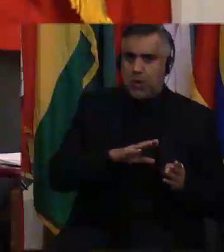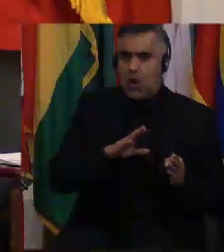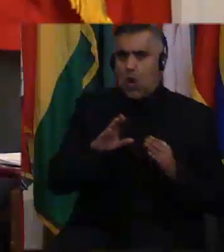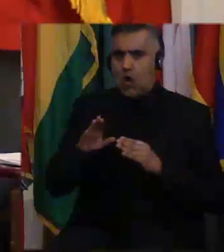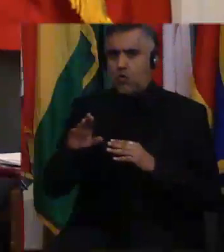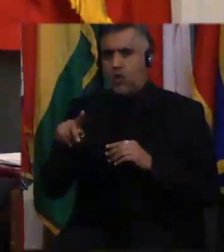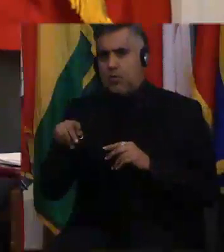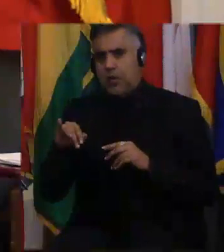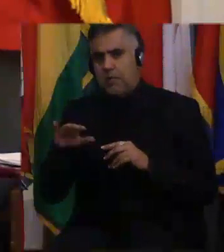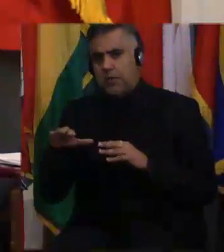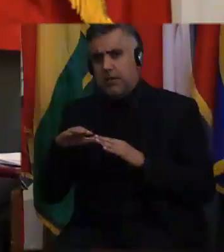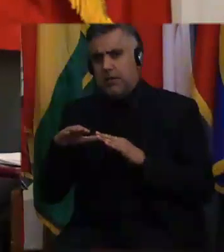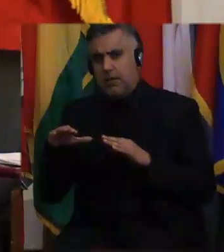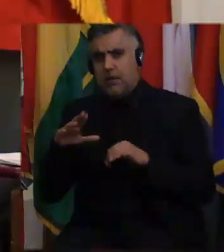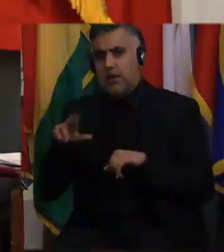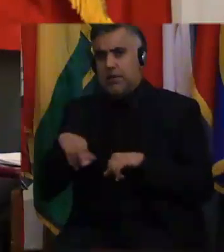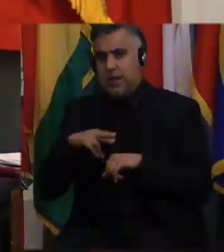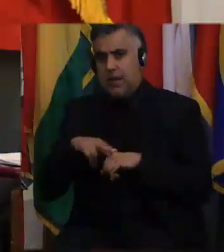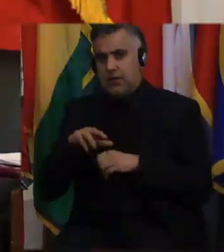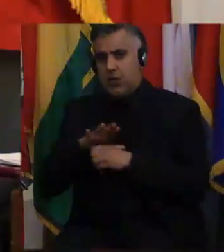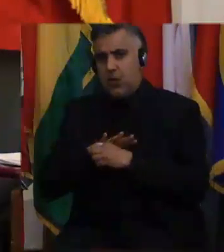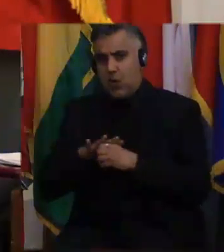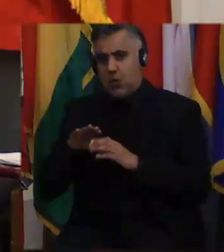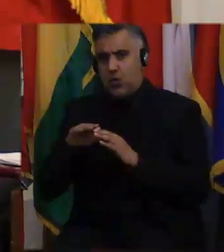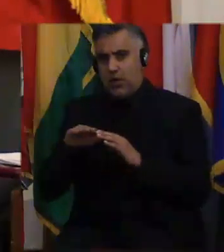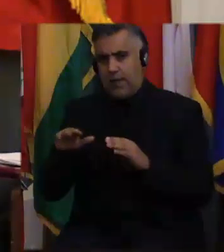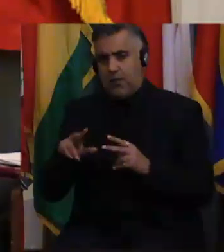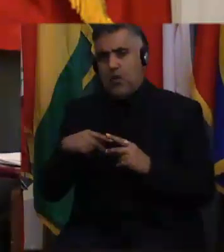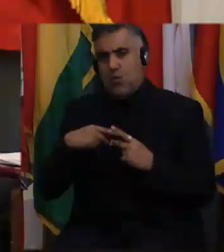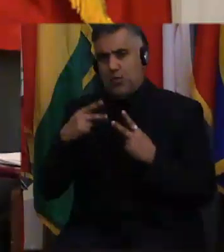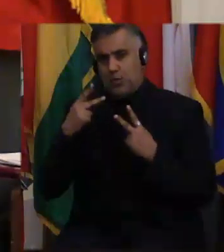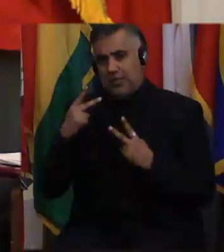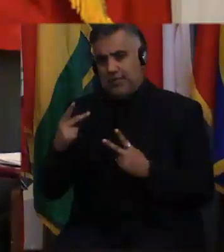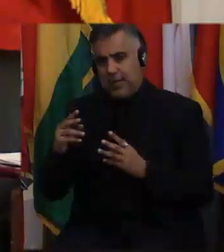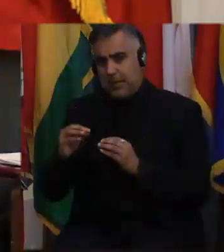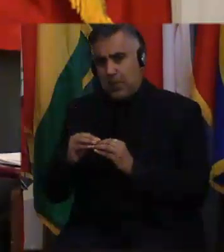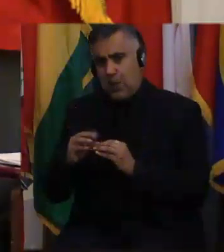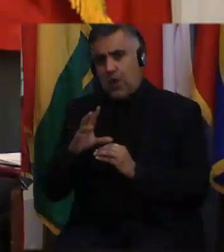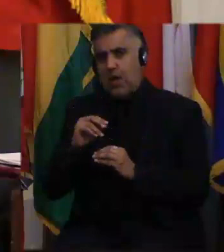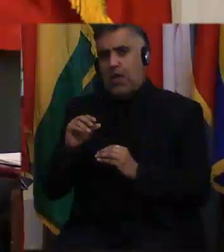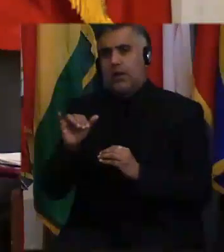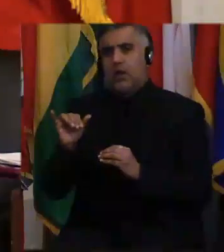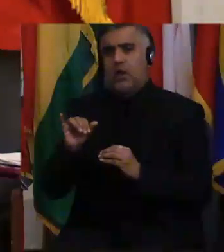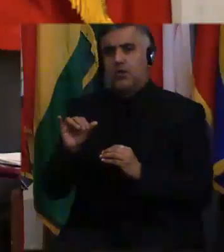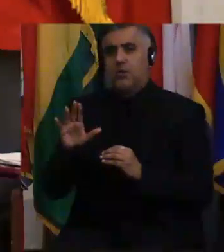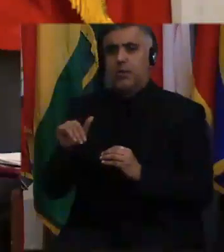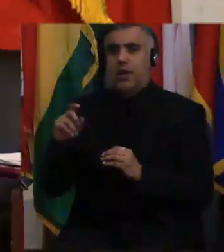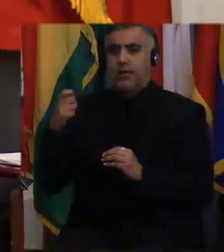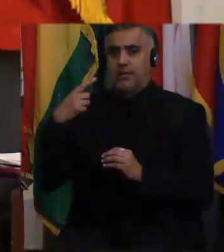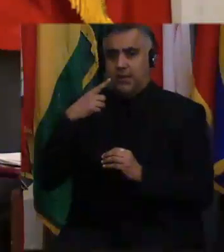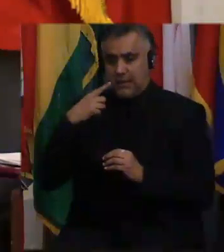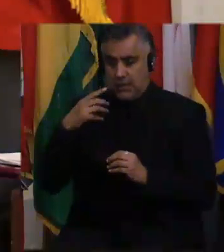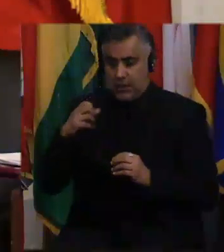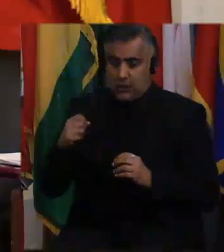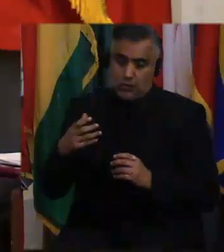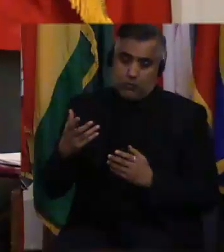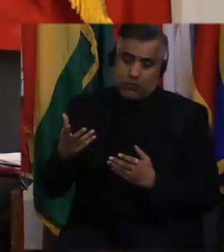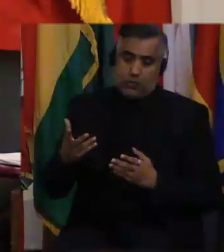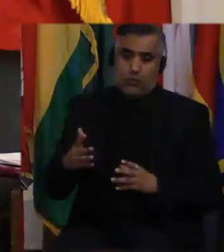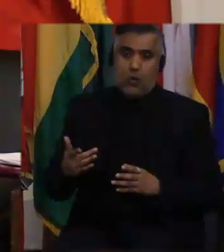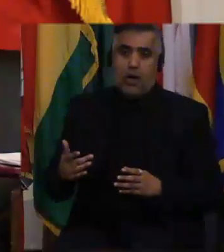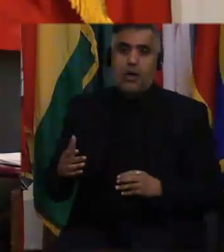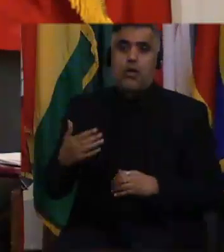nacional como a nivel local, que es donde más se manifiesta, y también desde el Estado. Y por eso se establecen obligaciones para los